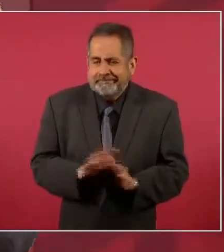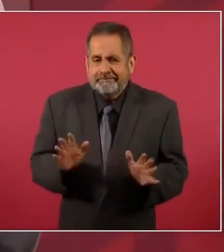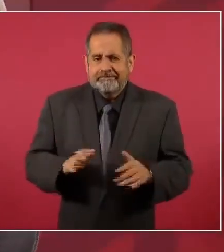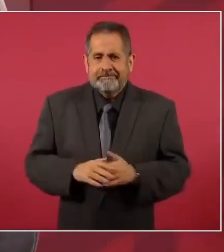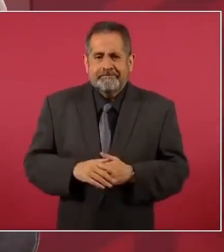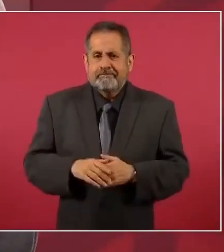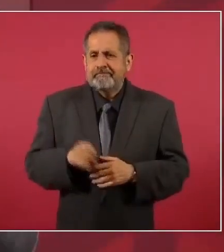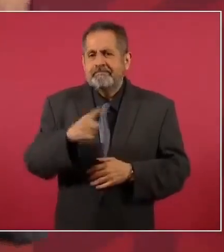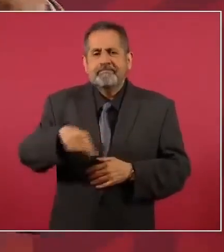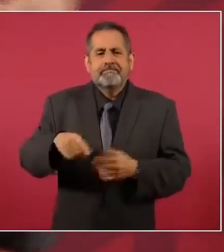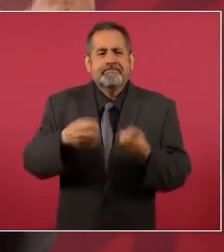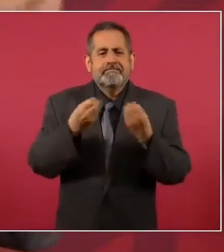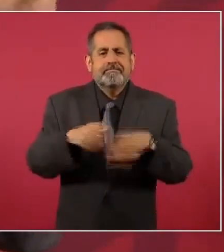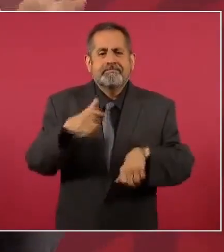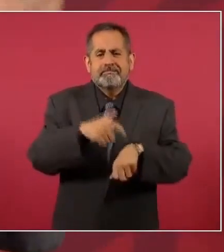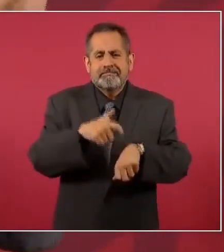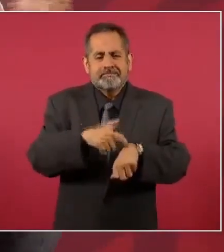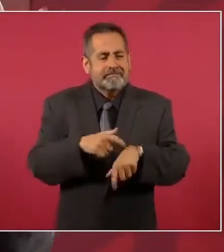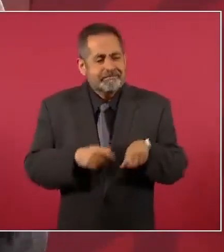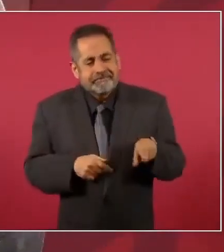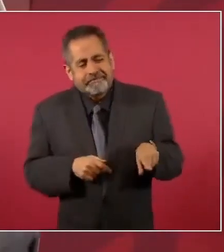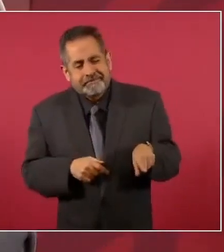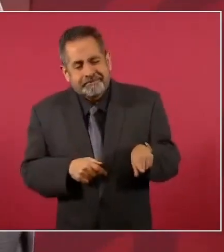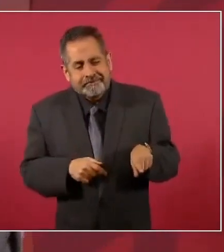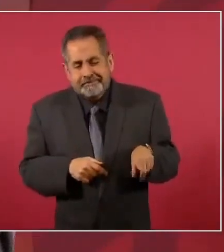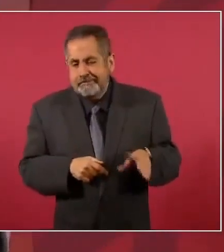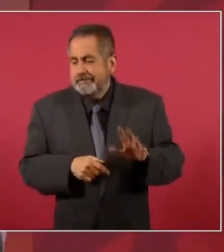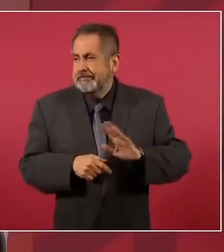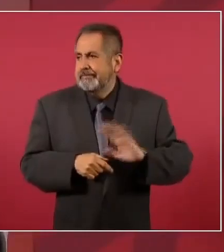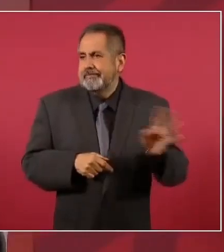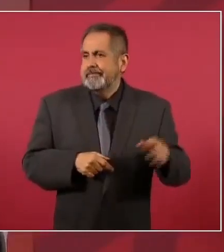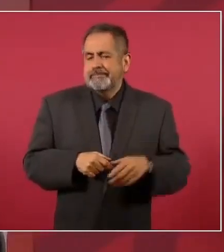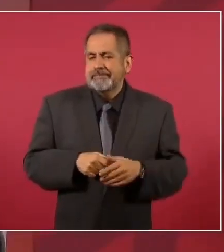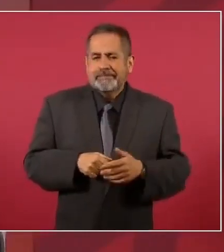porque pierden tiempo, con los que vean ya muy